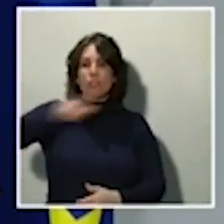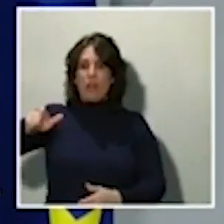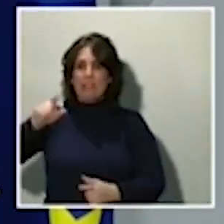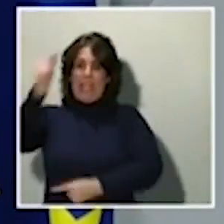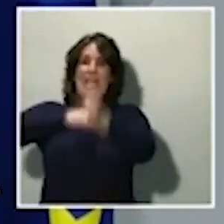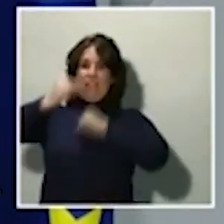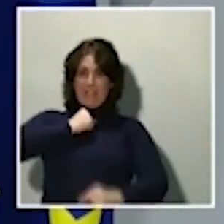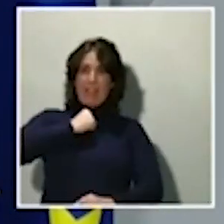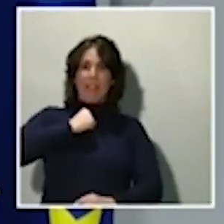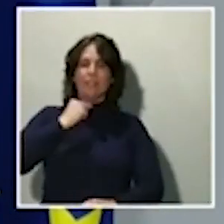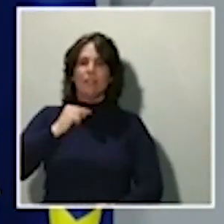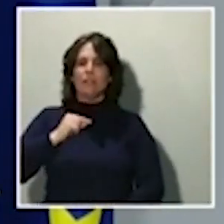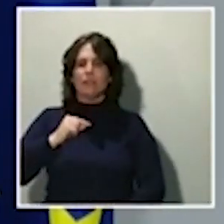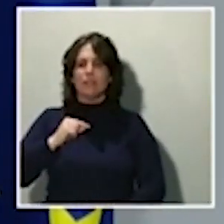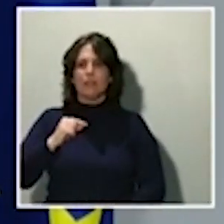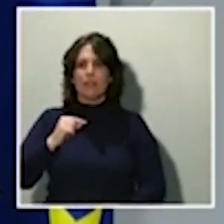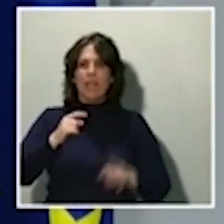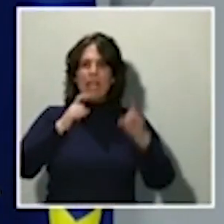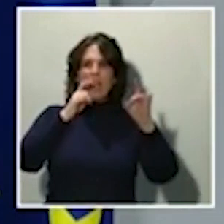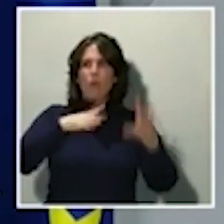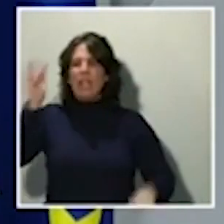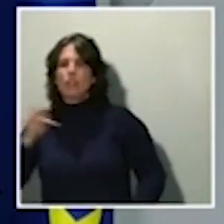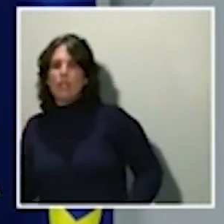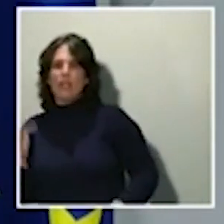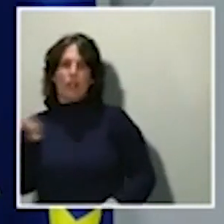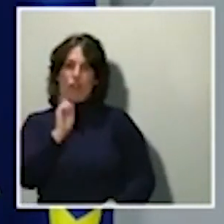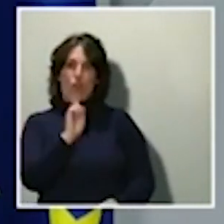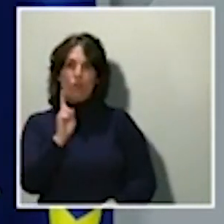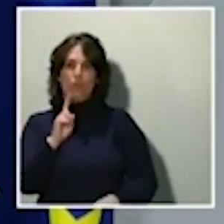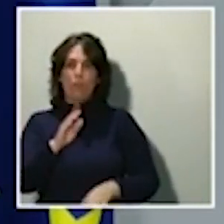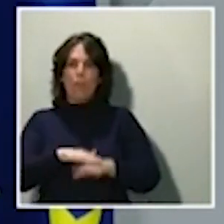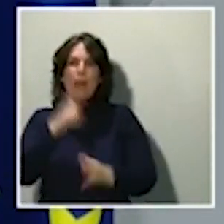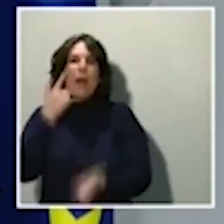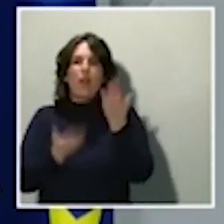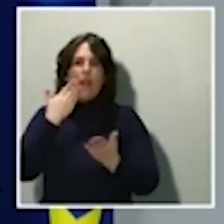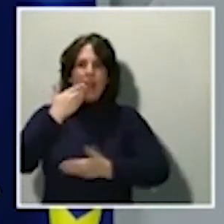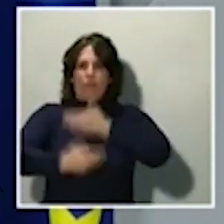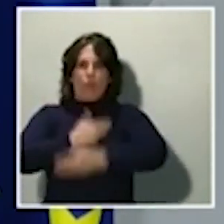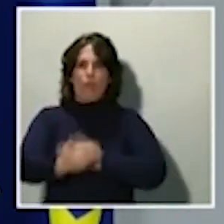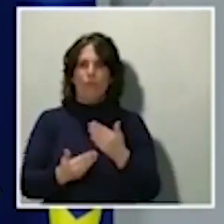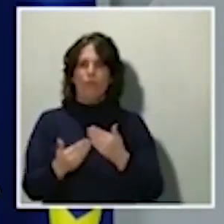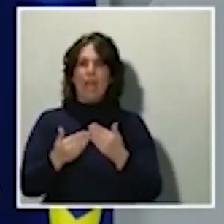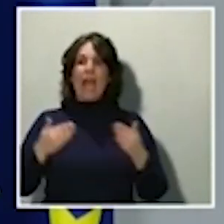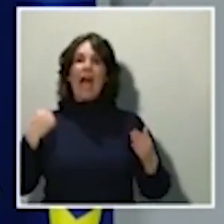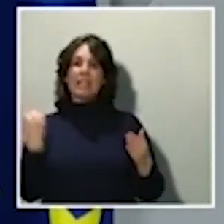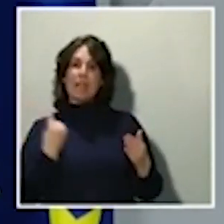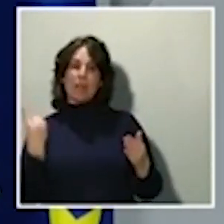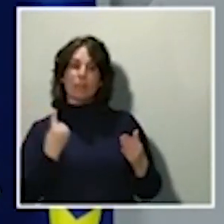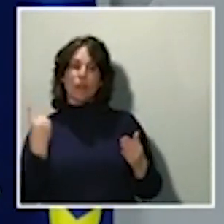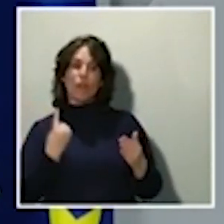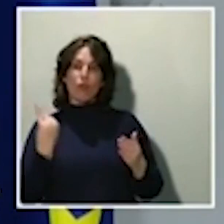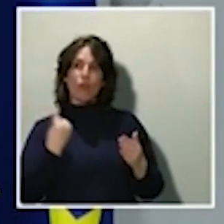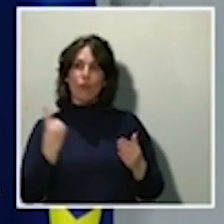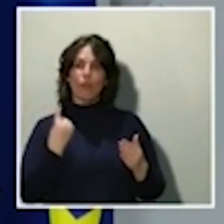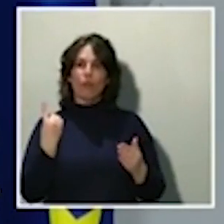lo mismo que el total de casos para poder valorar la evolución de la epidemia las medidas de aislamiento se tienen que hacer aquellos que son transmisores